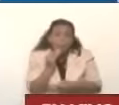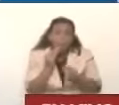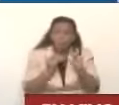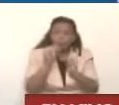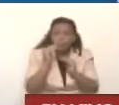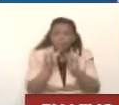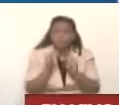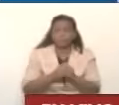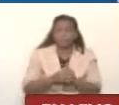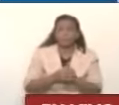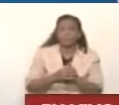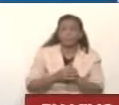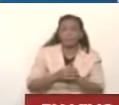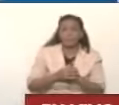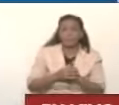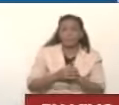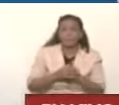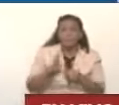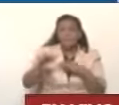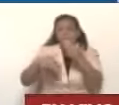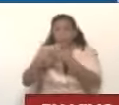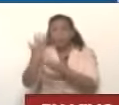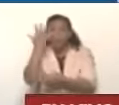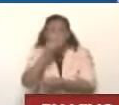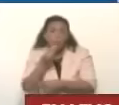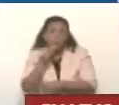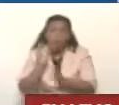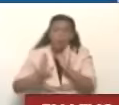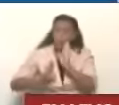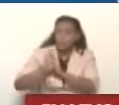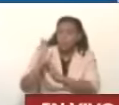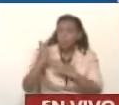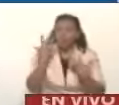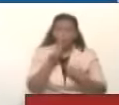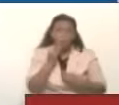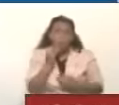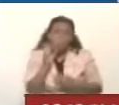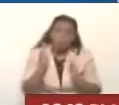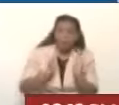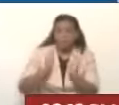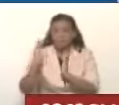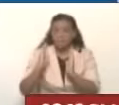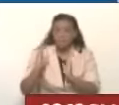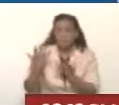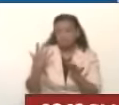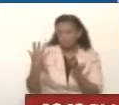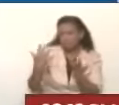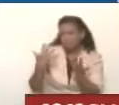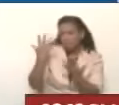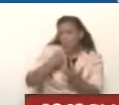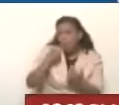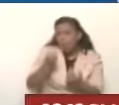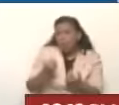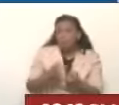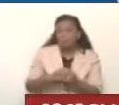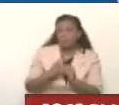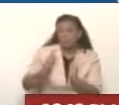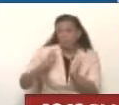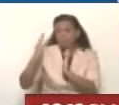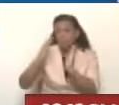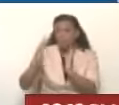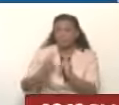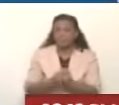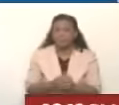grande, ¿ah? La niña construyente, ya no son adolescentes, ¿ah? En Venezuela son